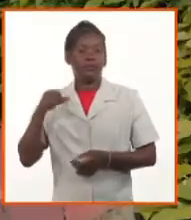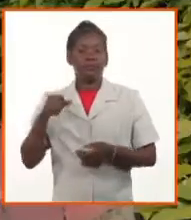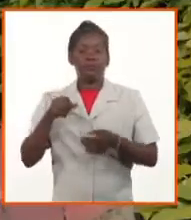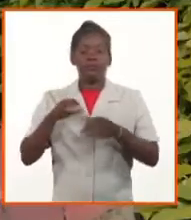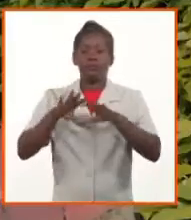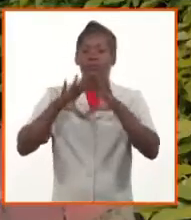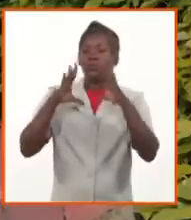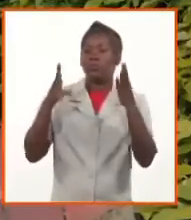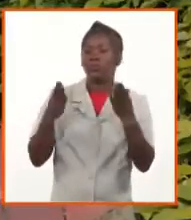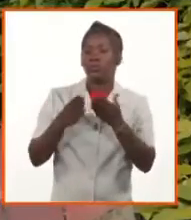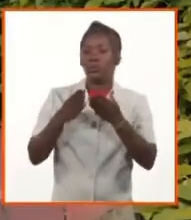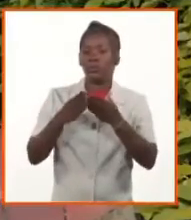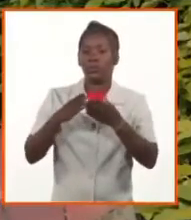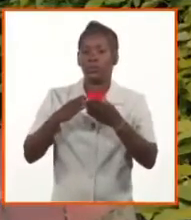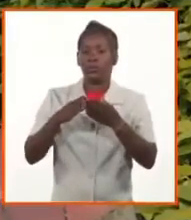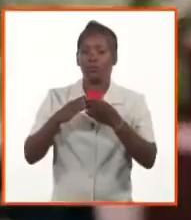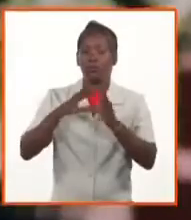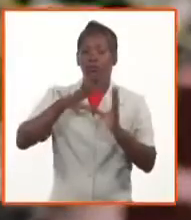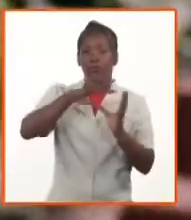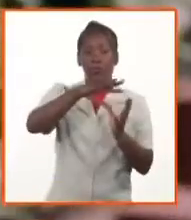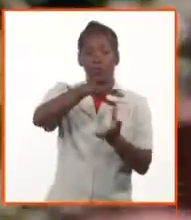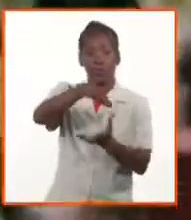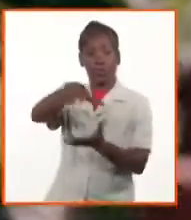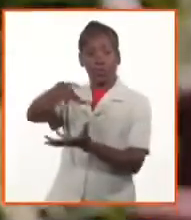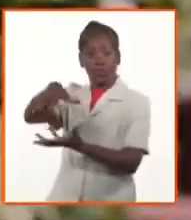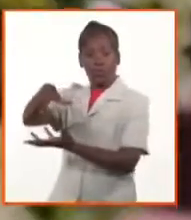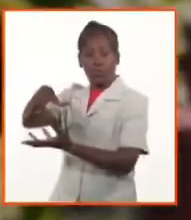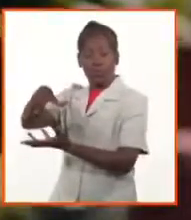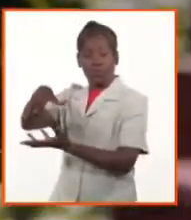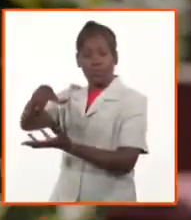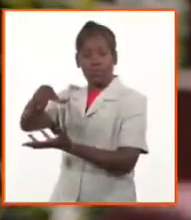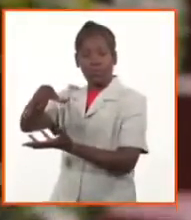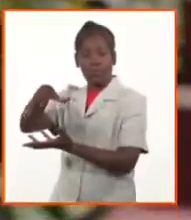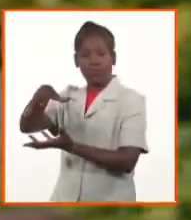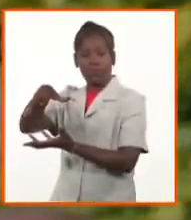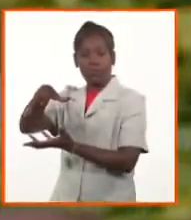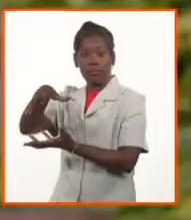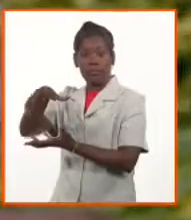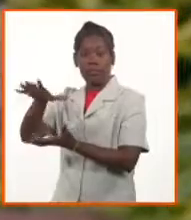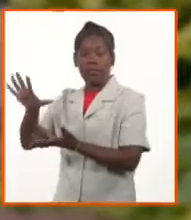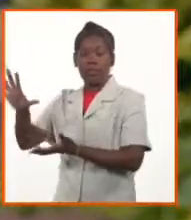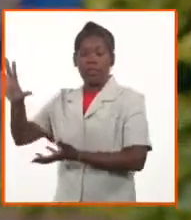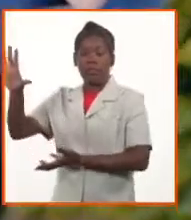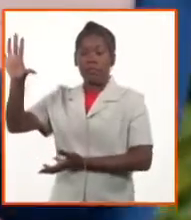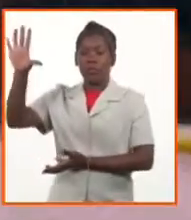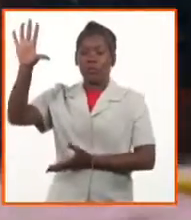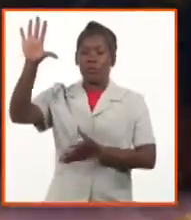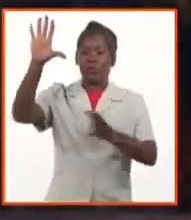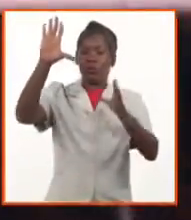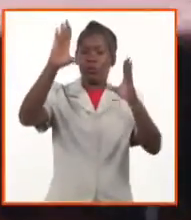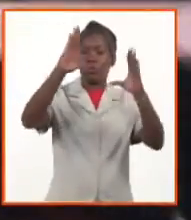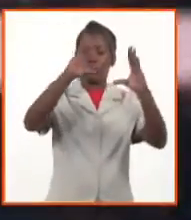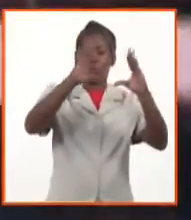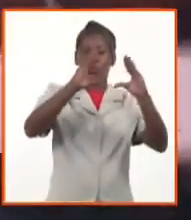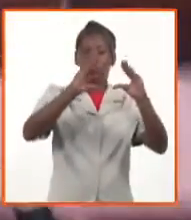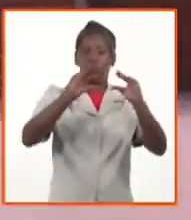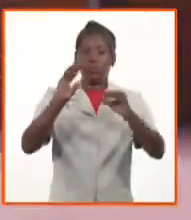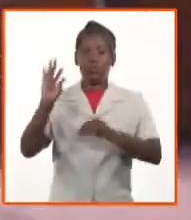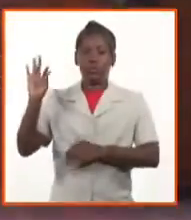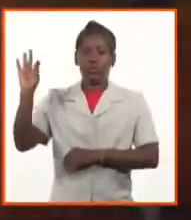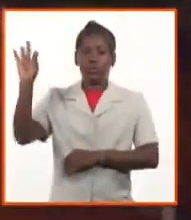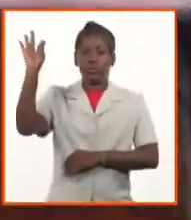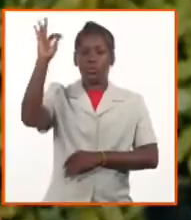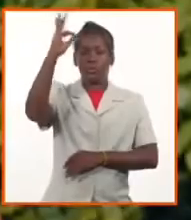sobre las noches sin sol, de la sonrisa compañera de viaje del cigarrillo turco, del por qué los ojos